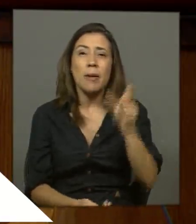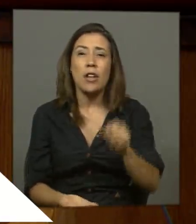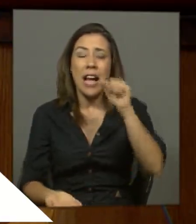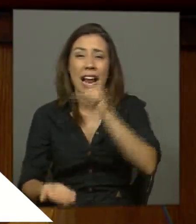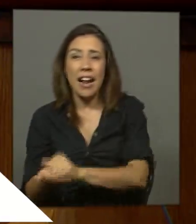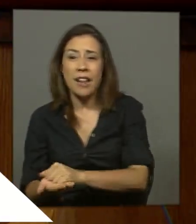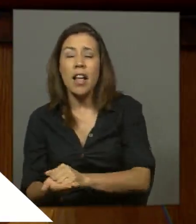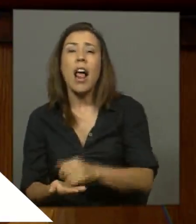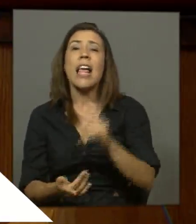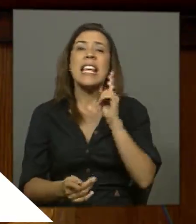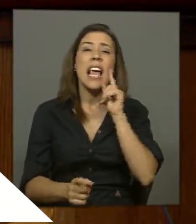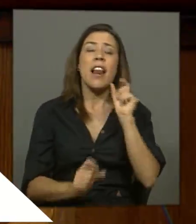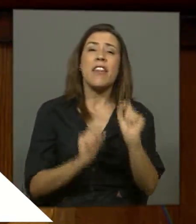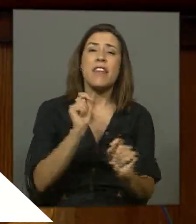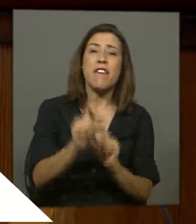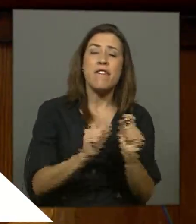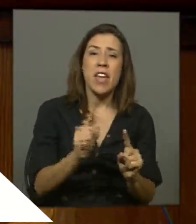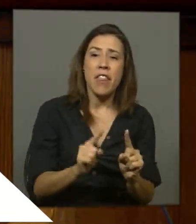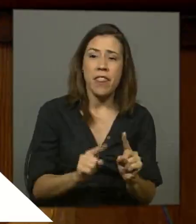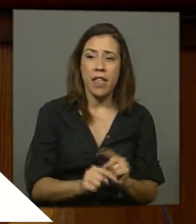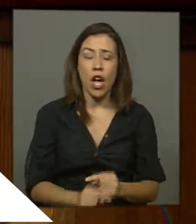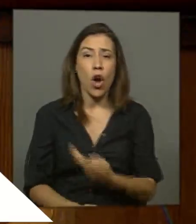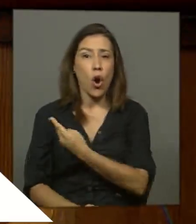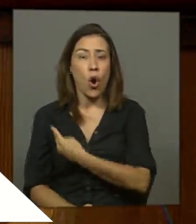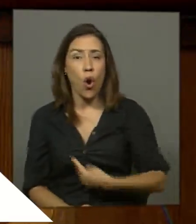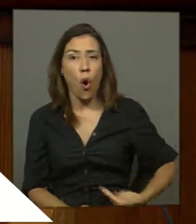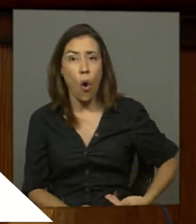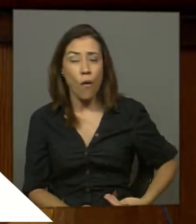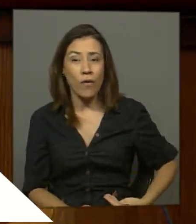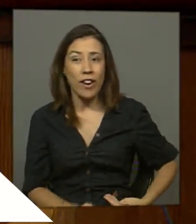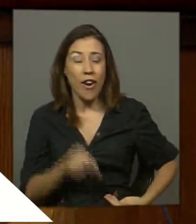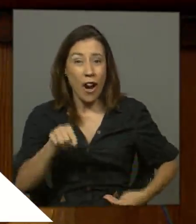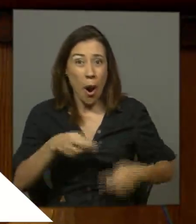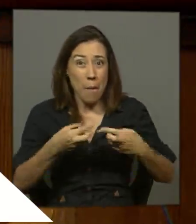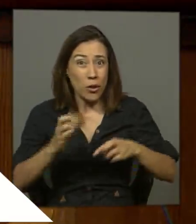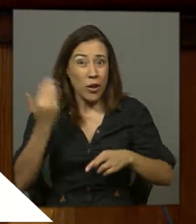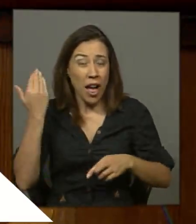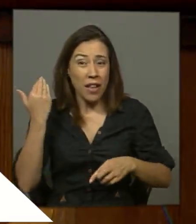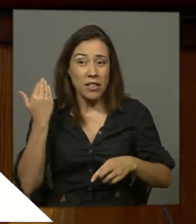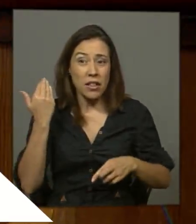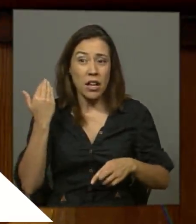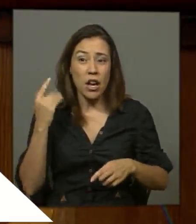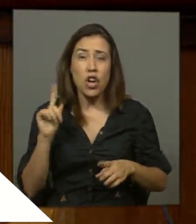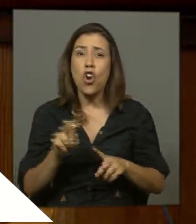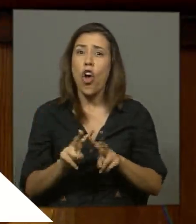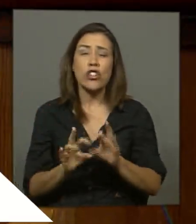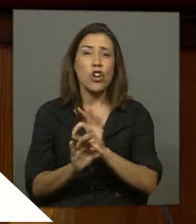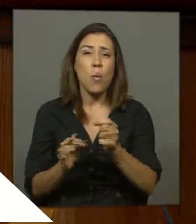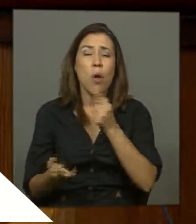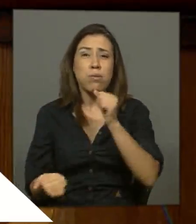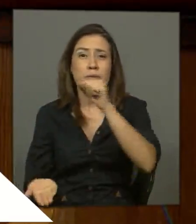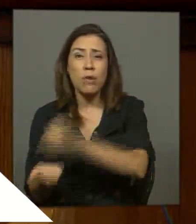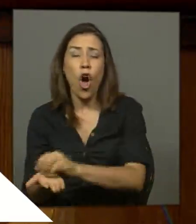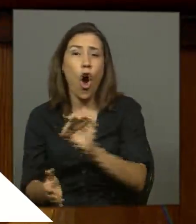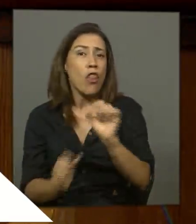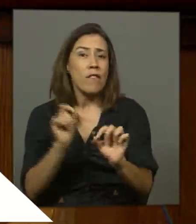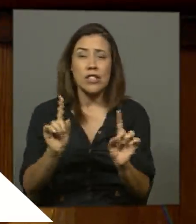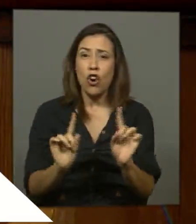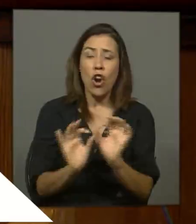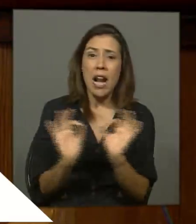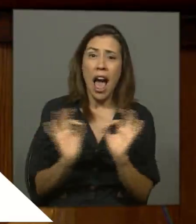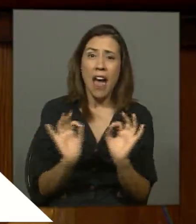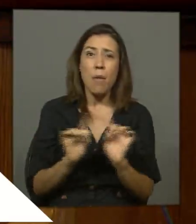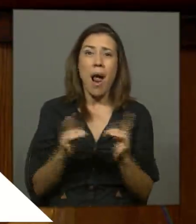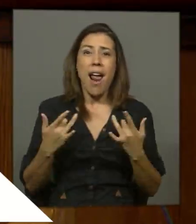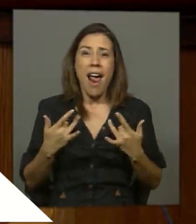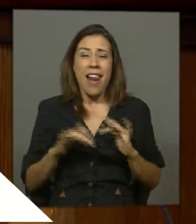y quién es defensor el gobierno En esa ocasión no actuó ni como querellado ni como defensor porque